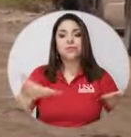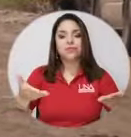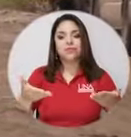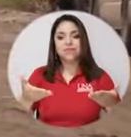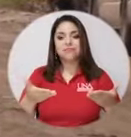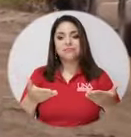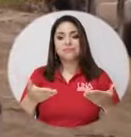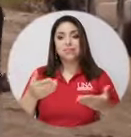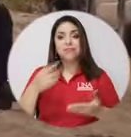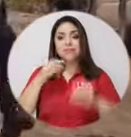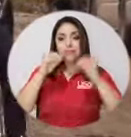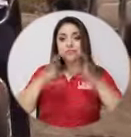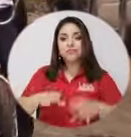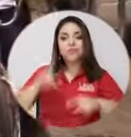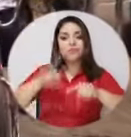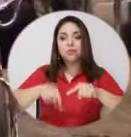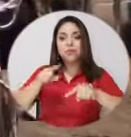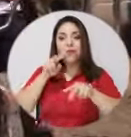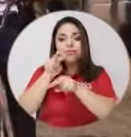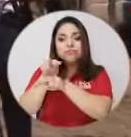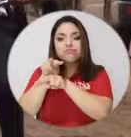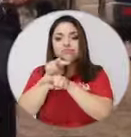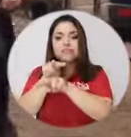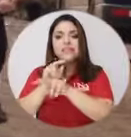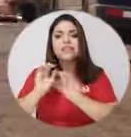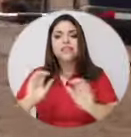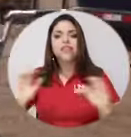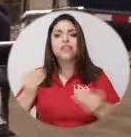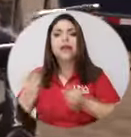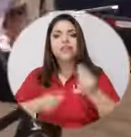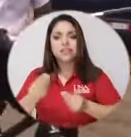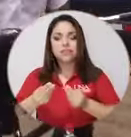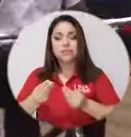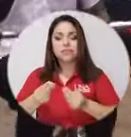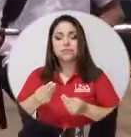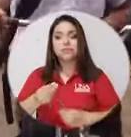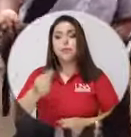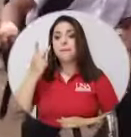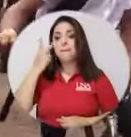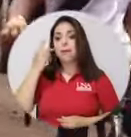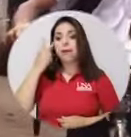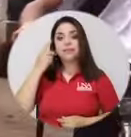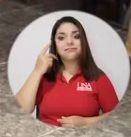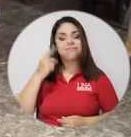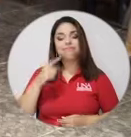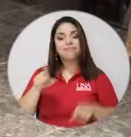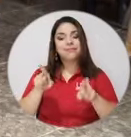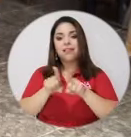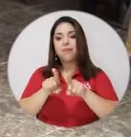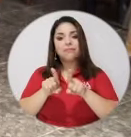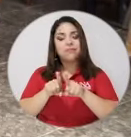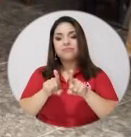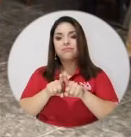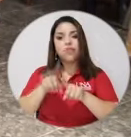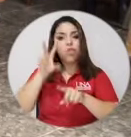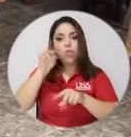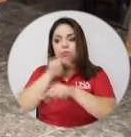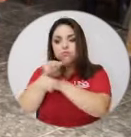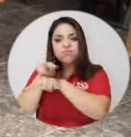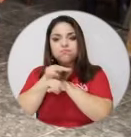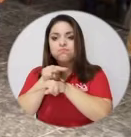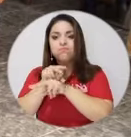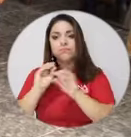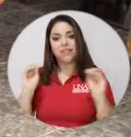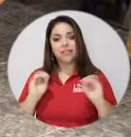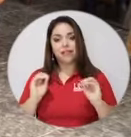supervisar lo que los niños están haciendo en sus computadoras y a veces los padres tampoco dan, digamos, la suficiente supervisión. En este